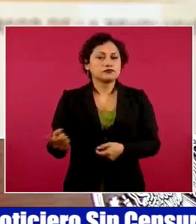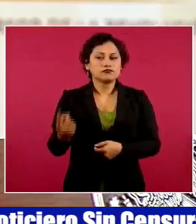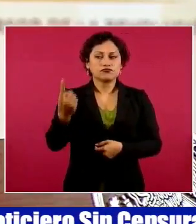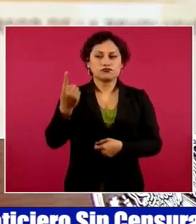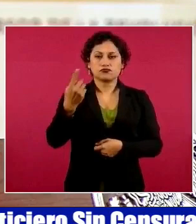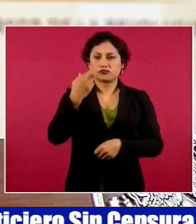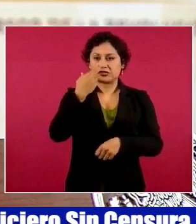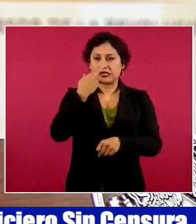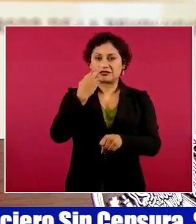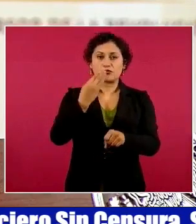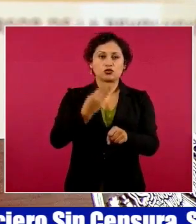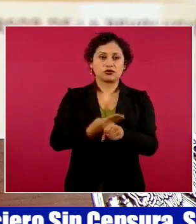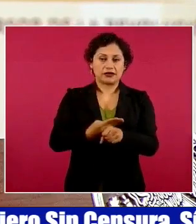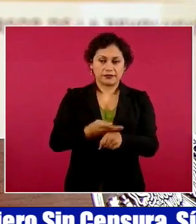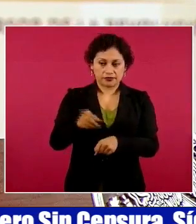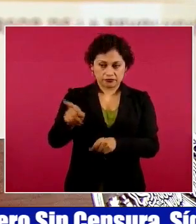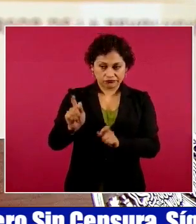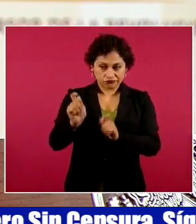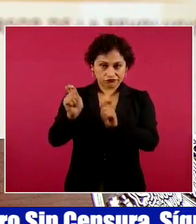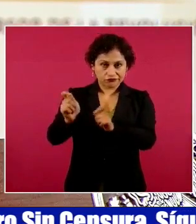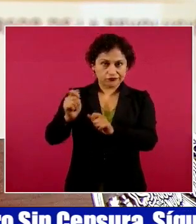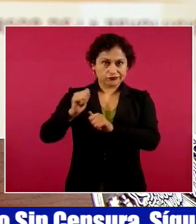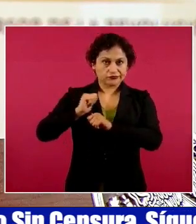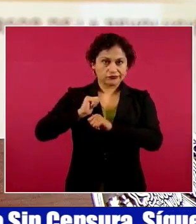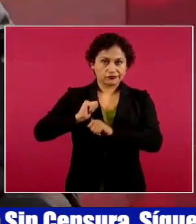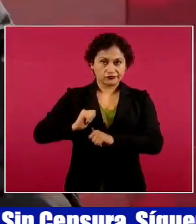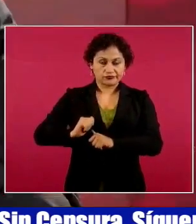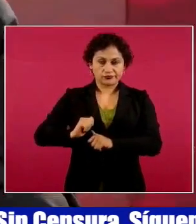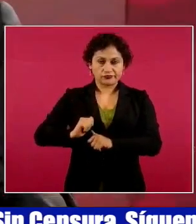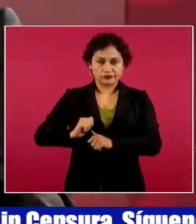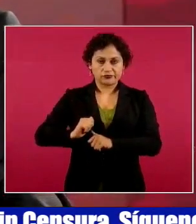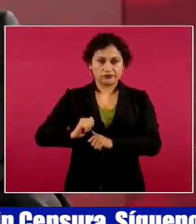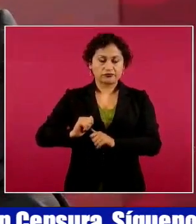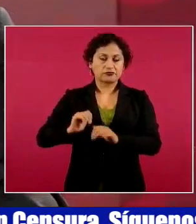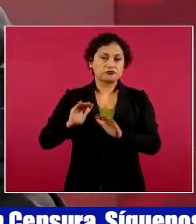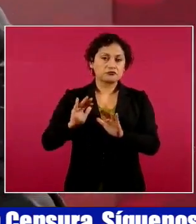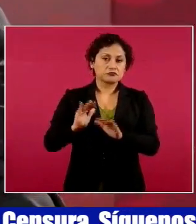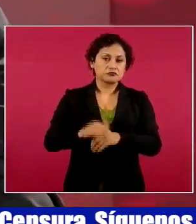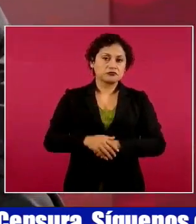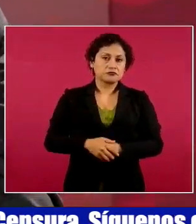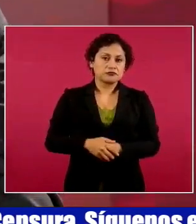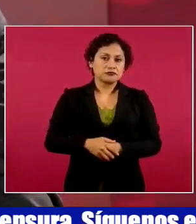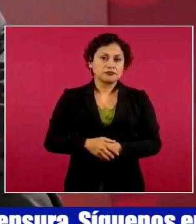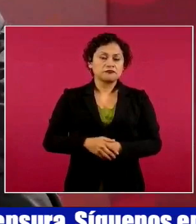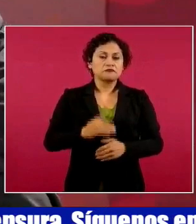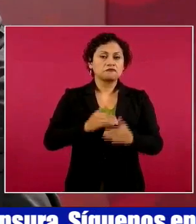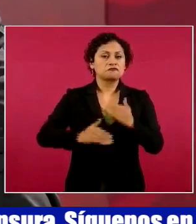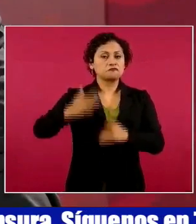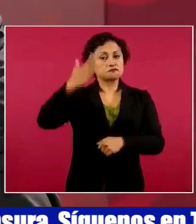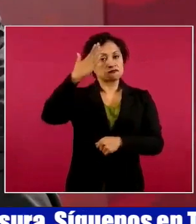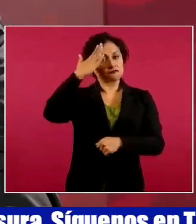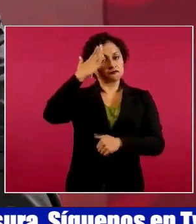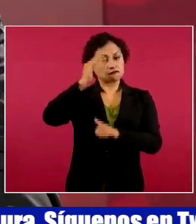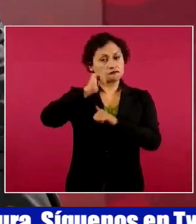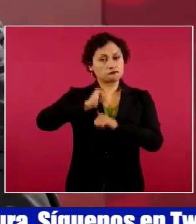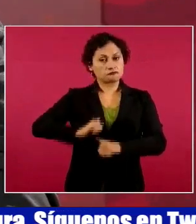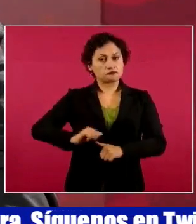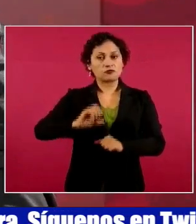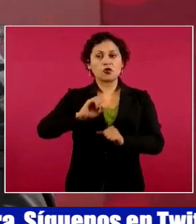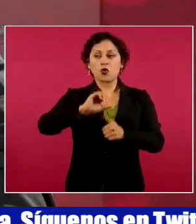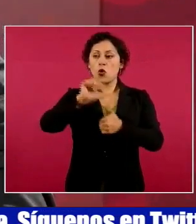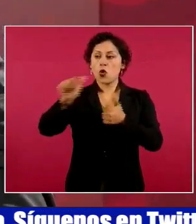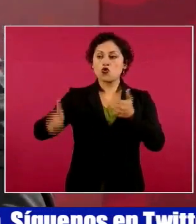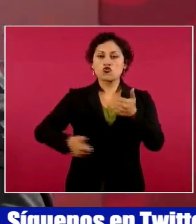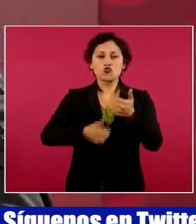6 años a la fecha, de lo que escriben como articulistas, pues uno se va a dar cuenta que todo es en contra de su movimiento.